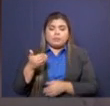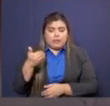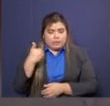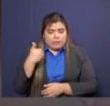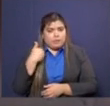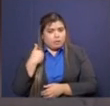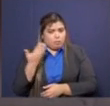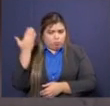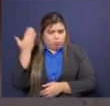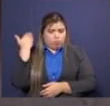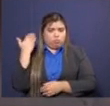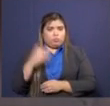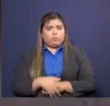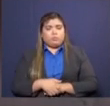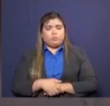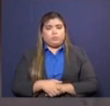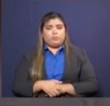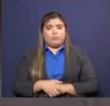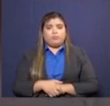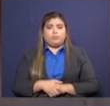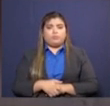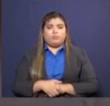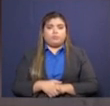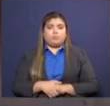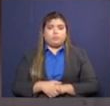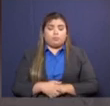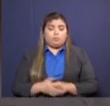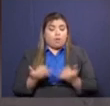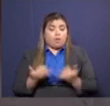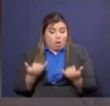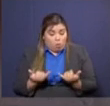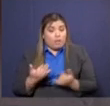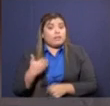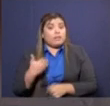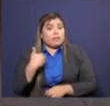teníamos, y recalco,